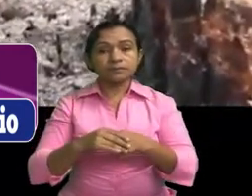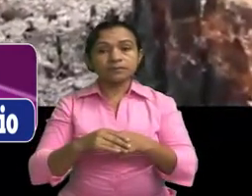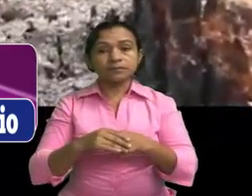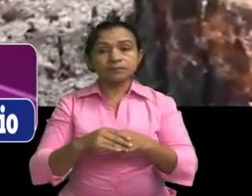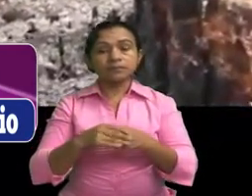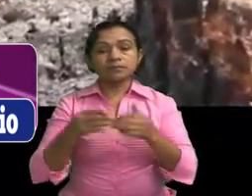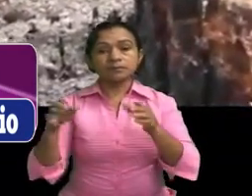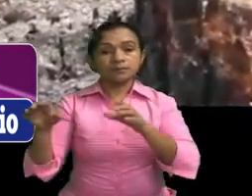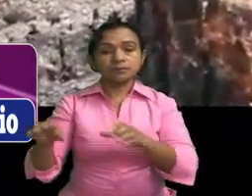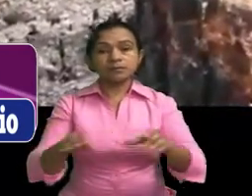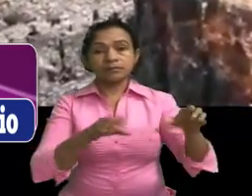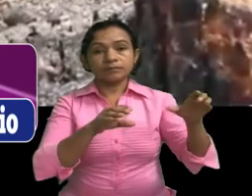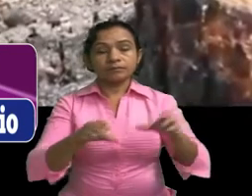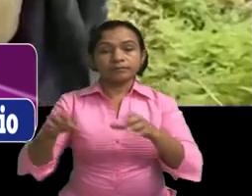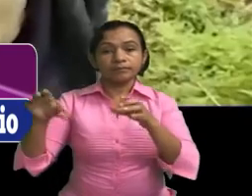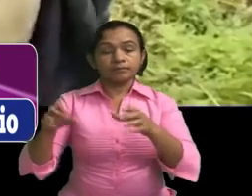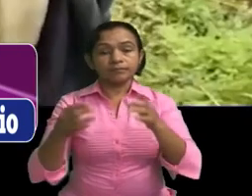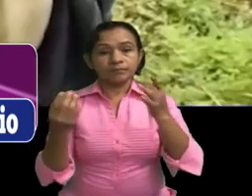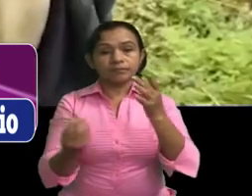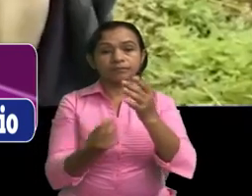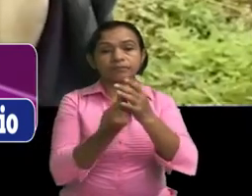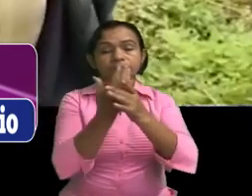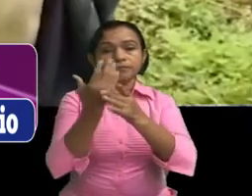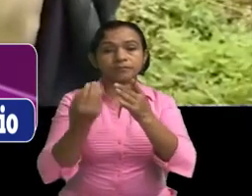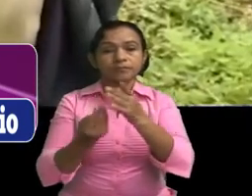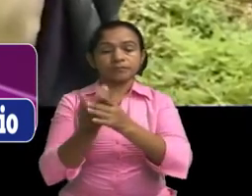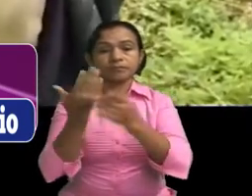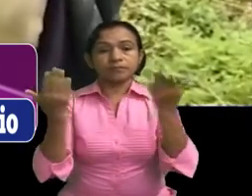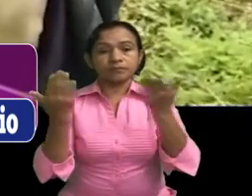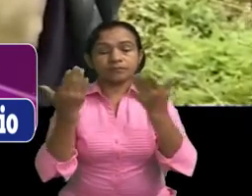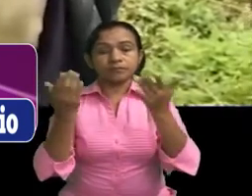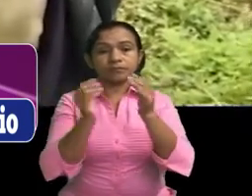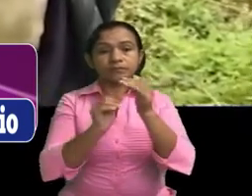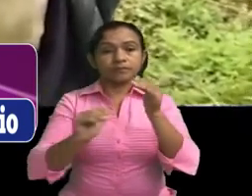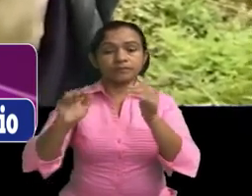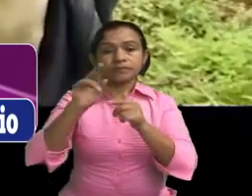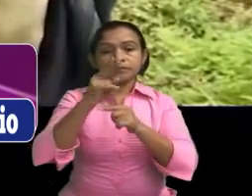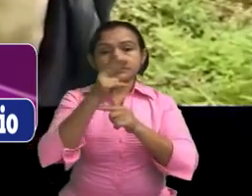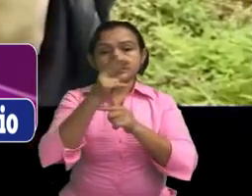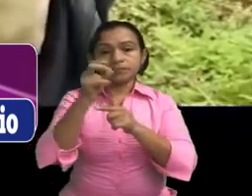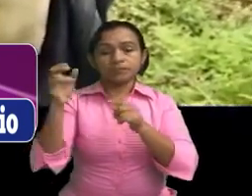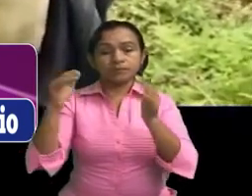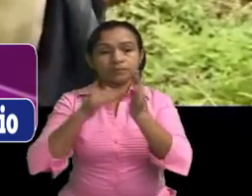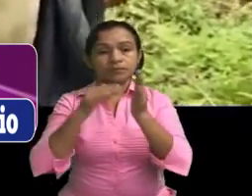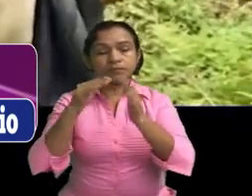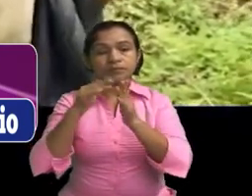estas acciones y todas estas inversiones que suman más de 200 millones de dólares.